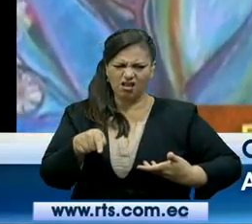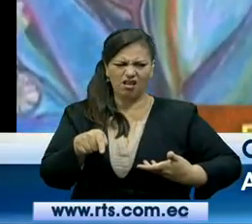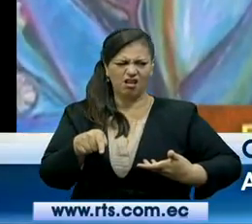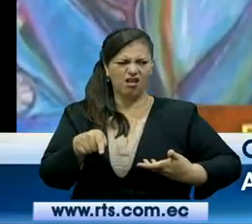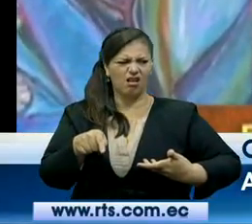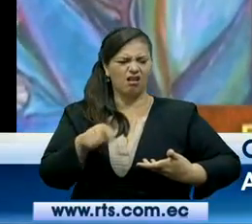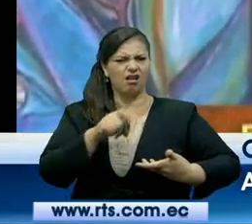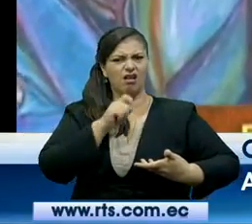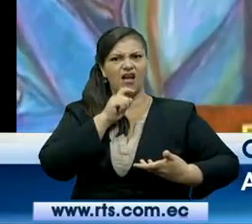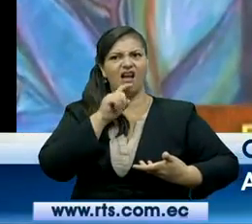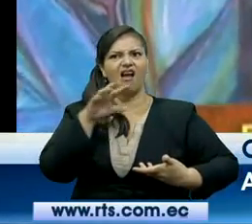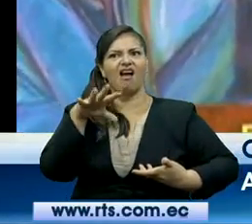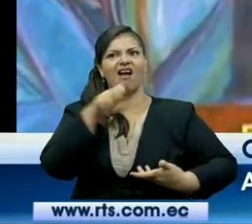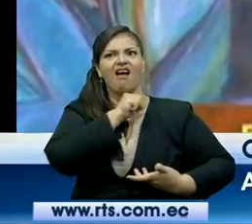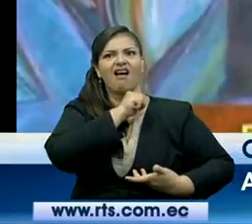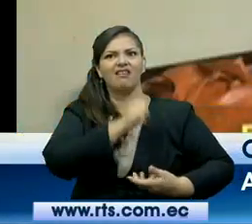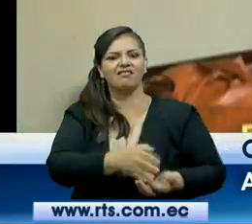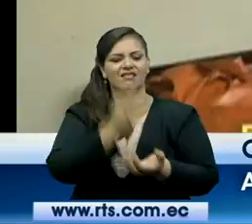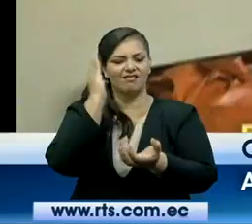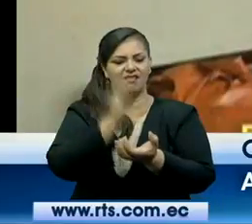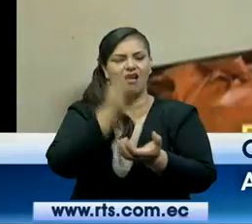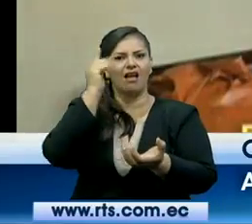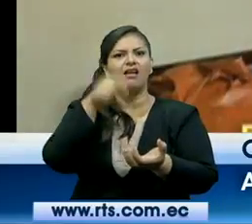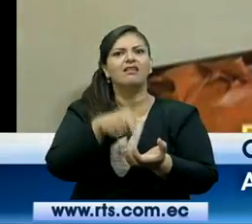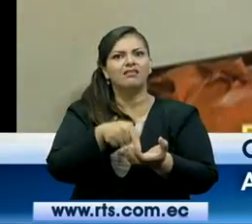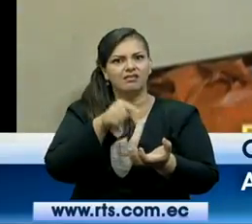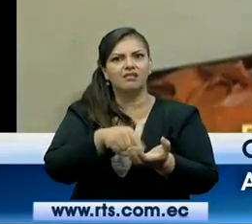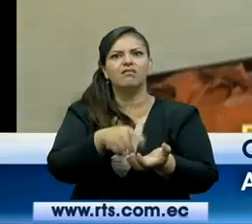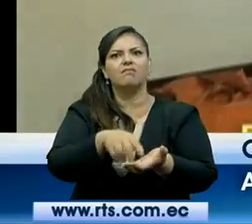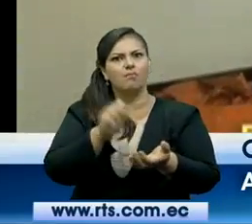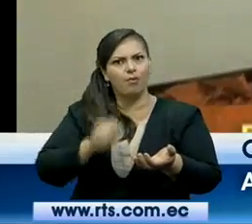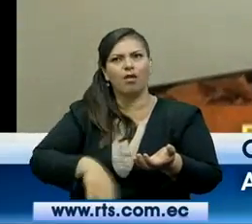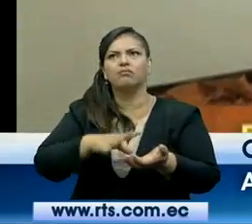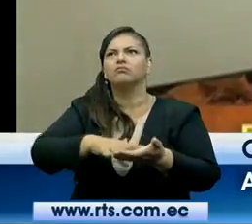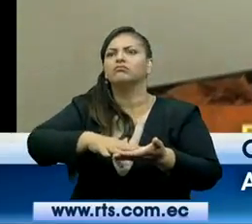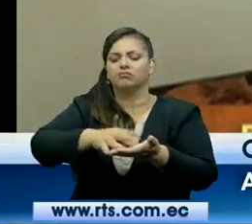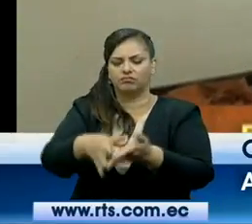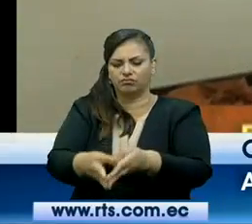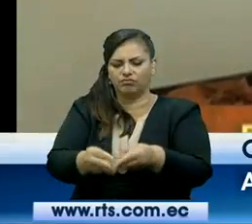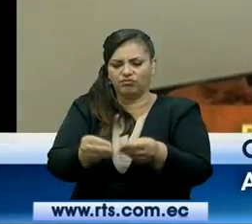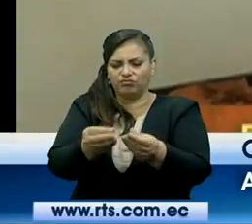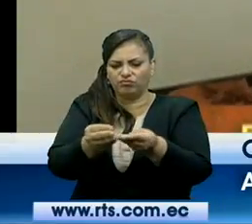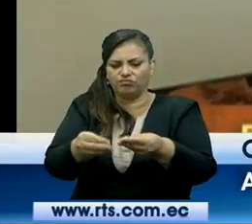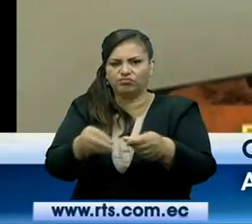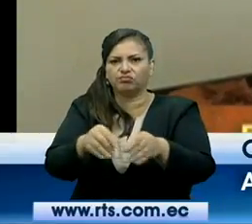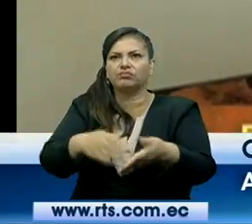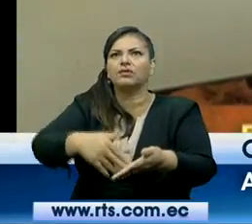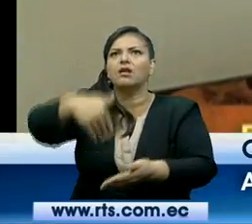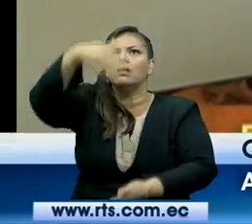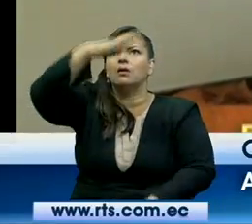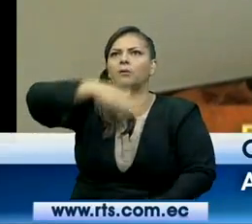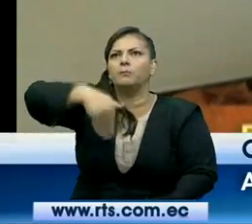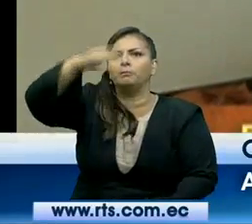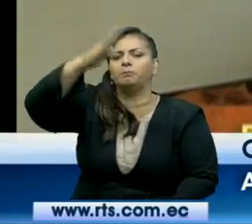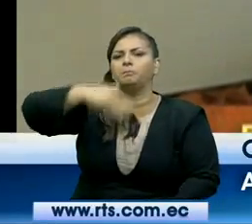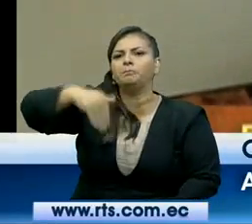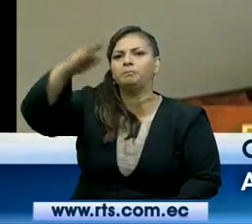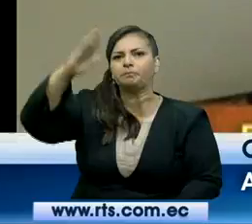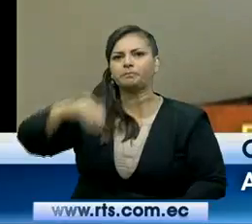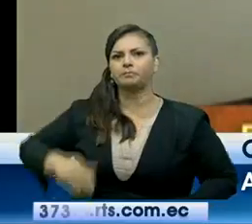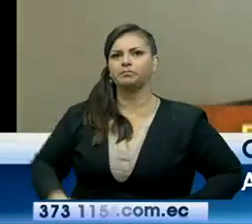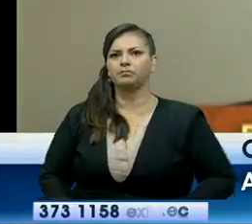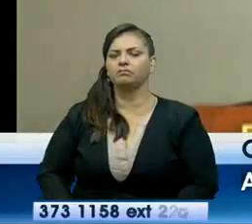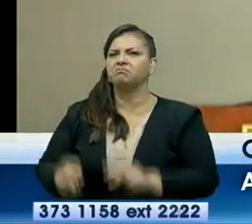cada autor puede entender en mi caso bueno yo no yo no puedo decir dicen lo